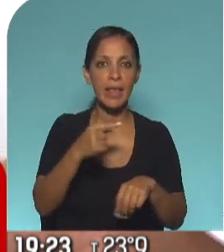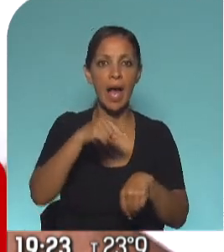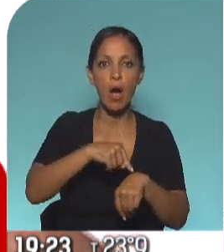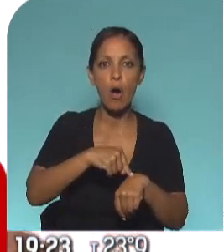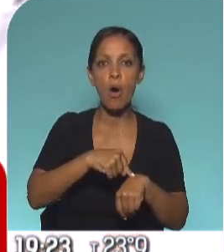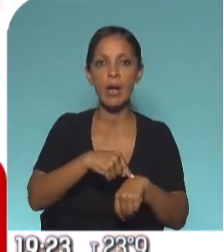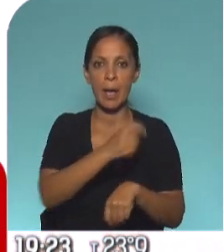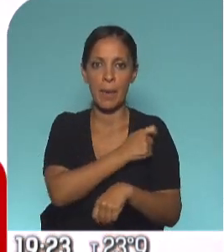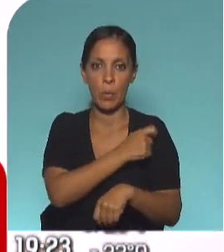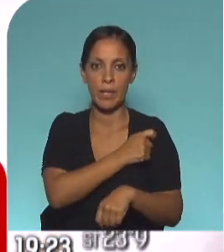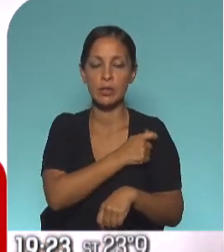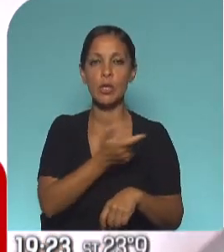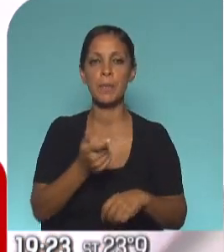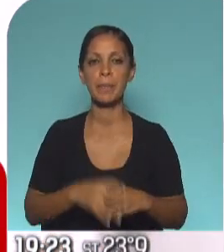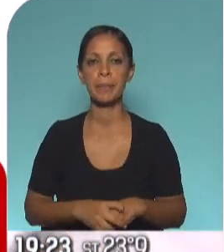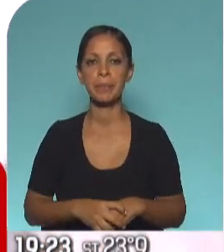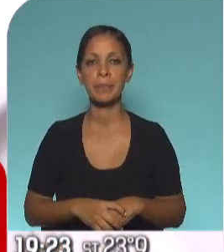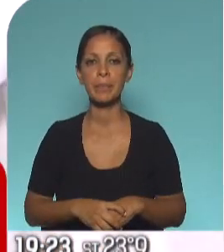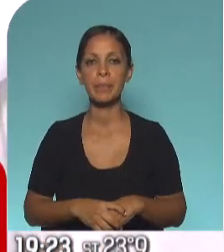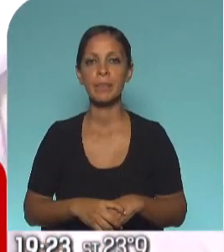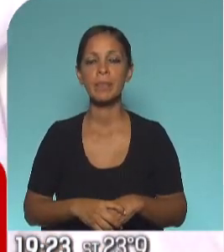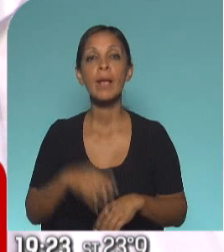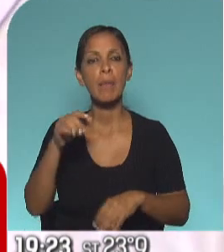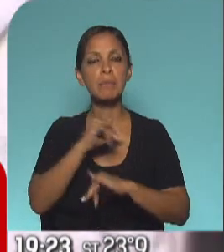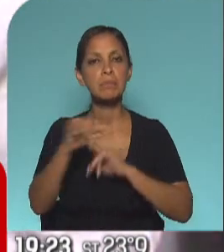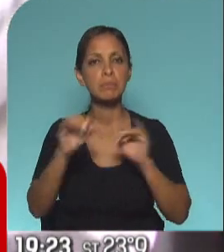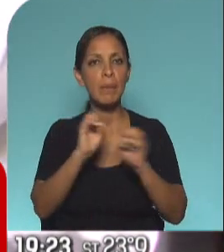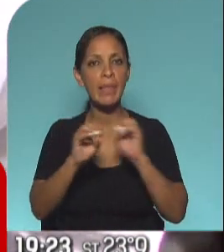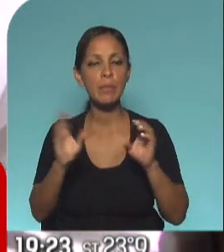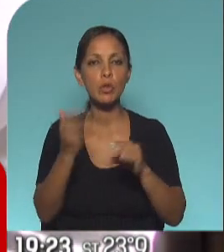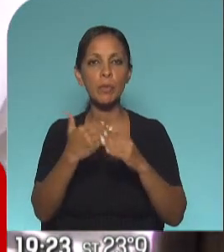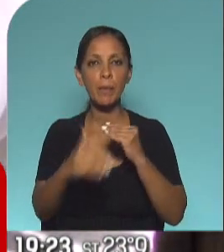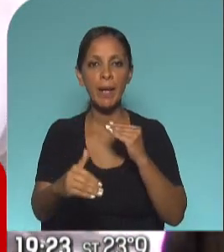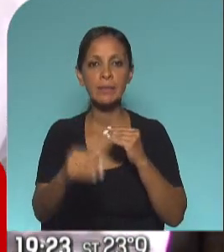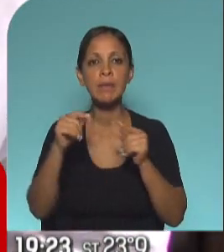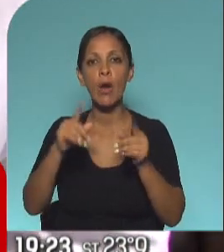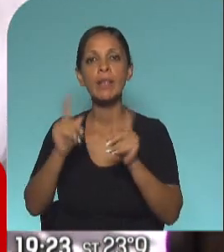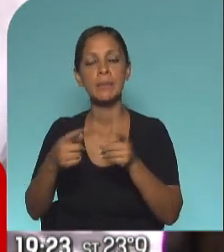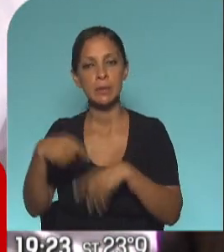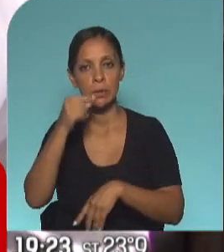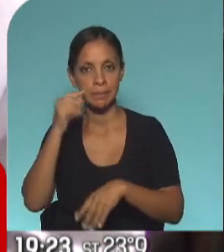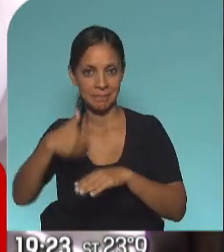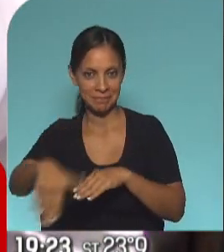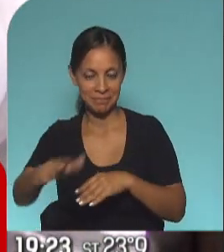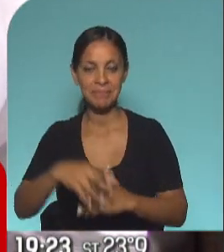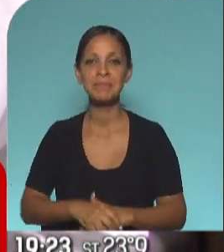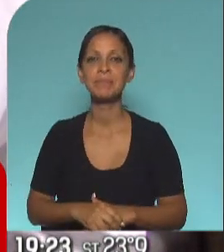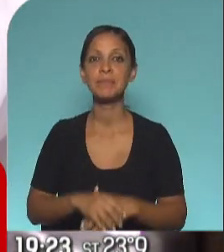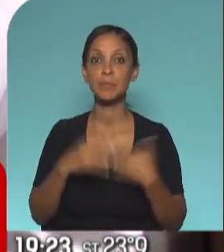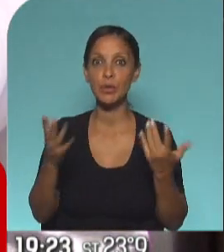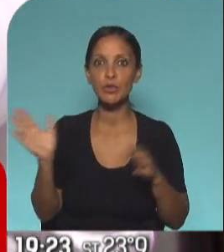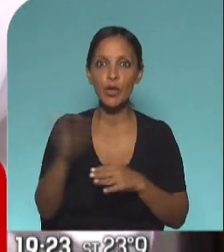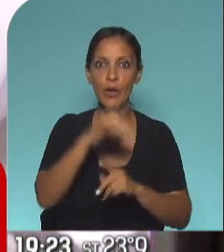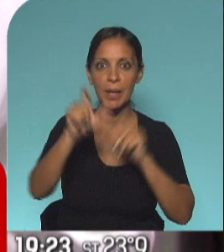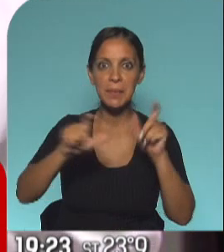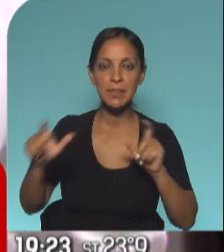y hora de la vacunación. Lo estamos mandando todo por mail, pero ahora va a llegar por WhatsApp también pronto, de manera que todo el mundo